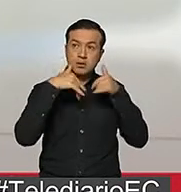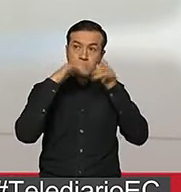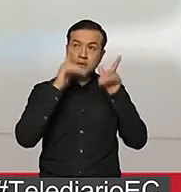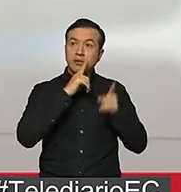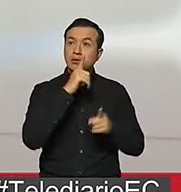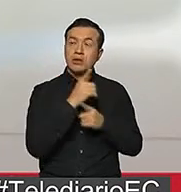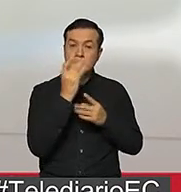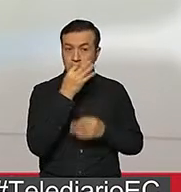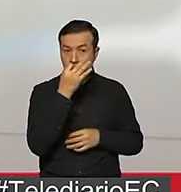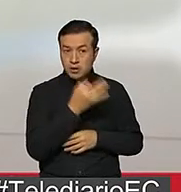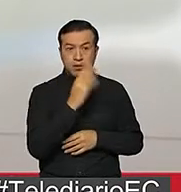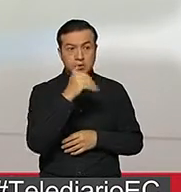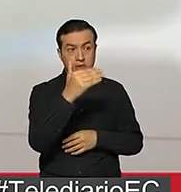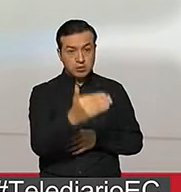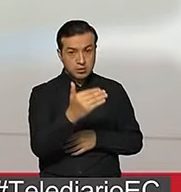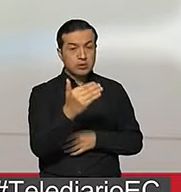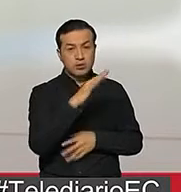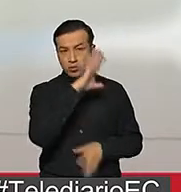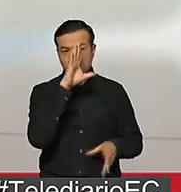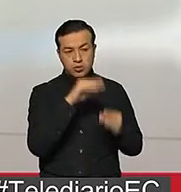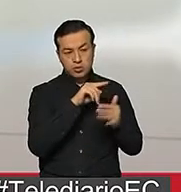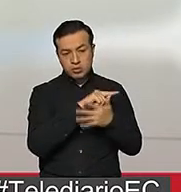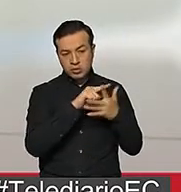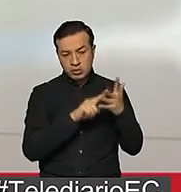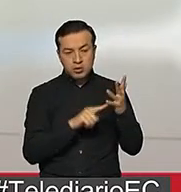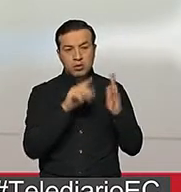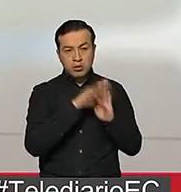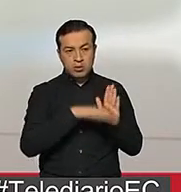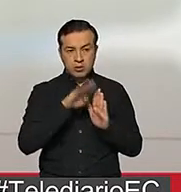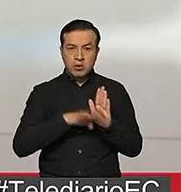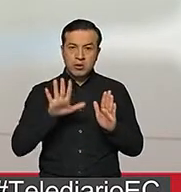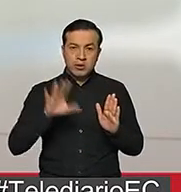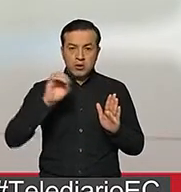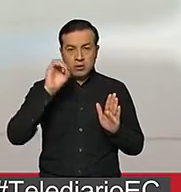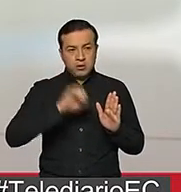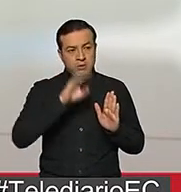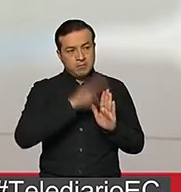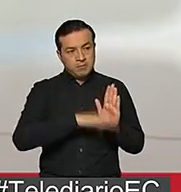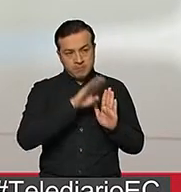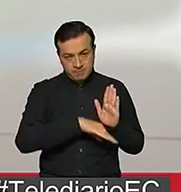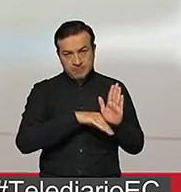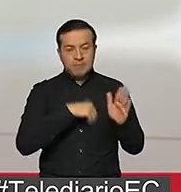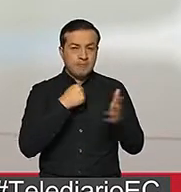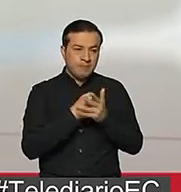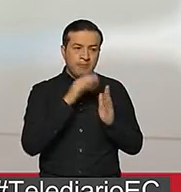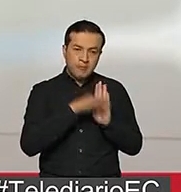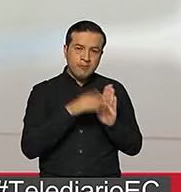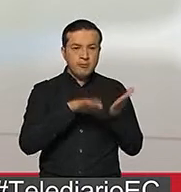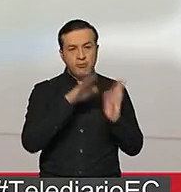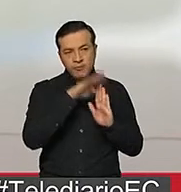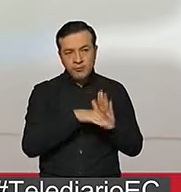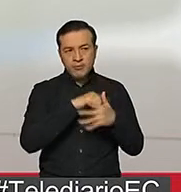saber las cifras finales pero tenemos en todas las modalidades de una reducción del 5 por ciento en lo que va del año esta cifra es importante